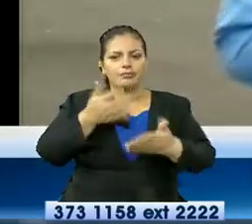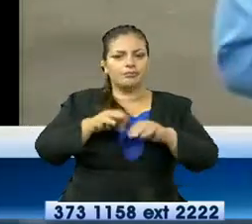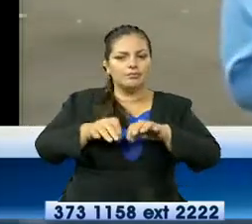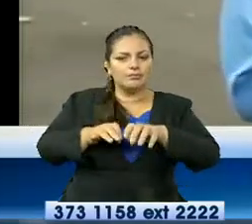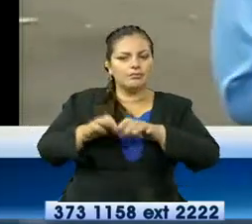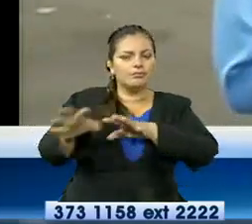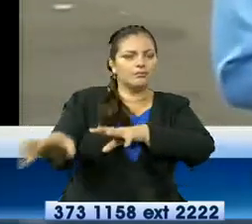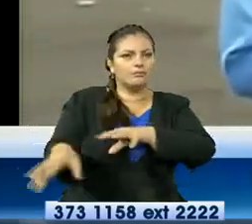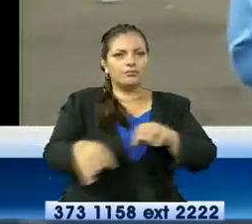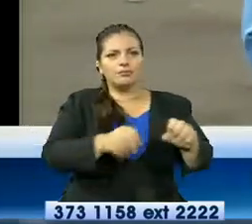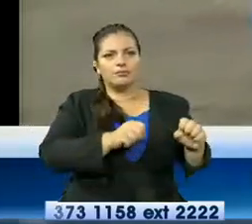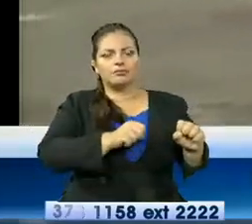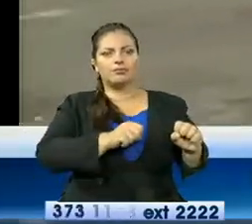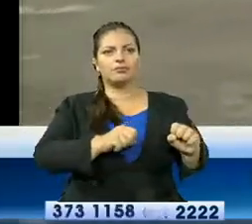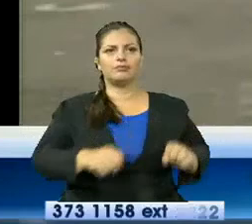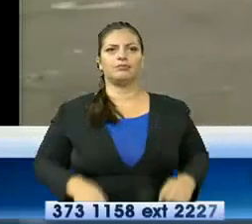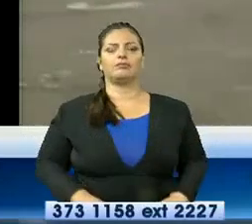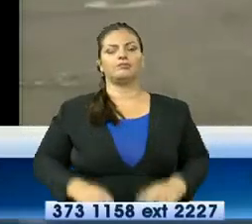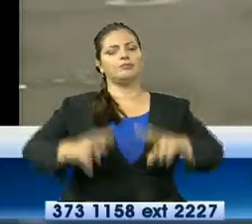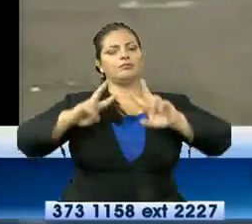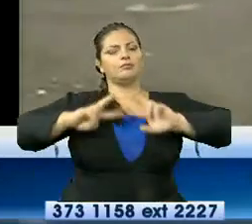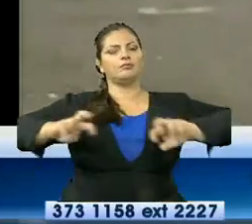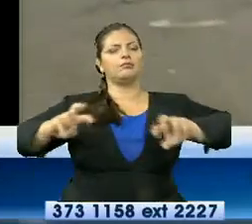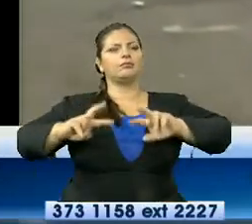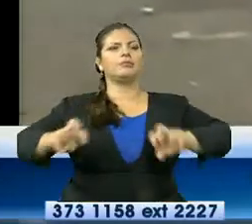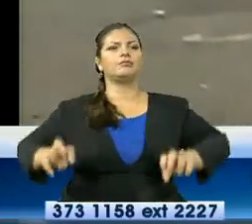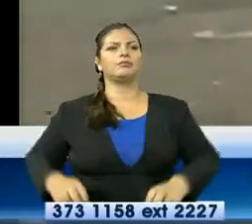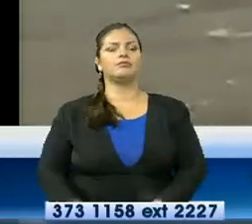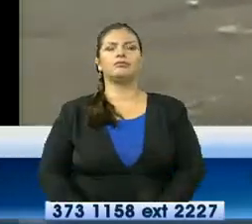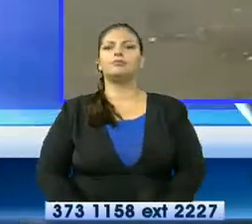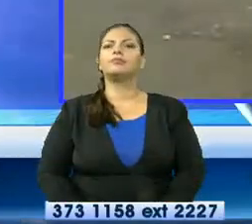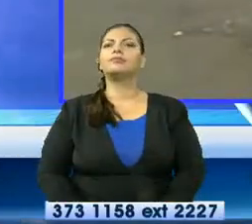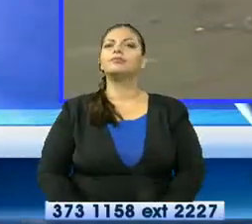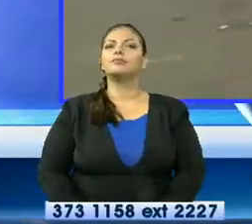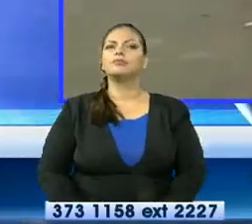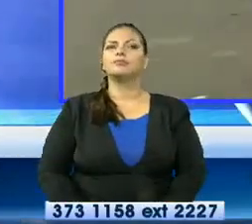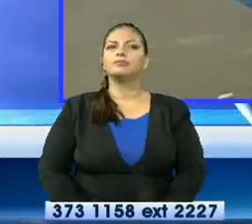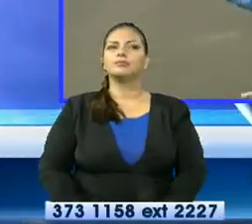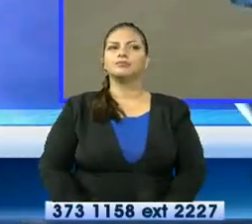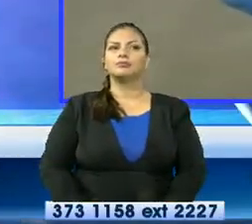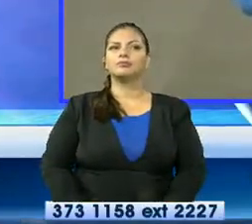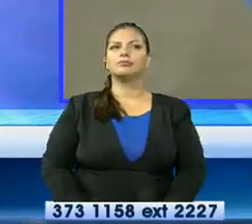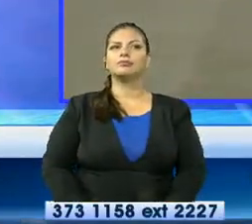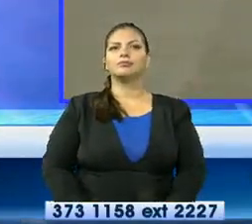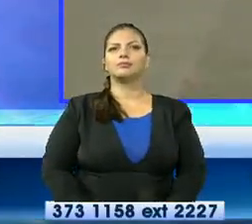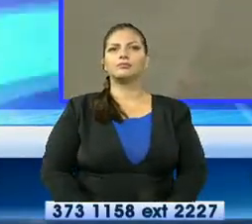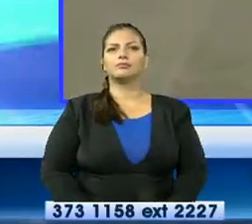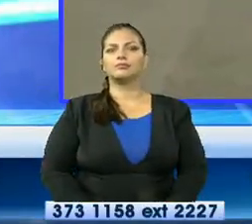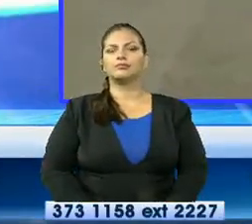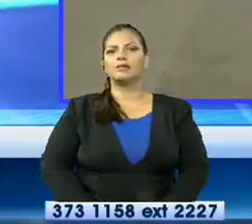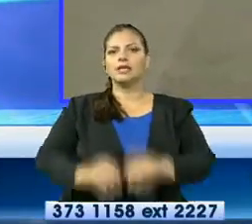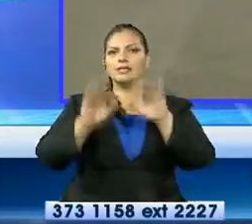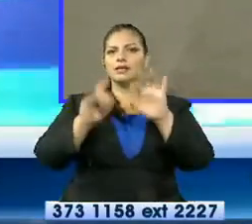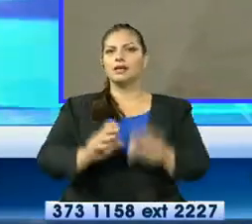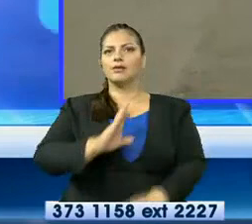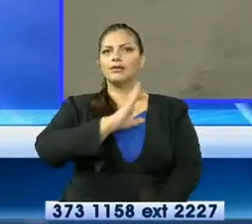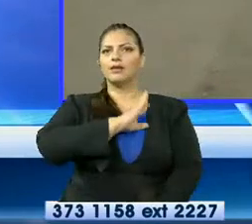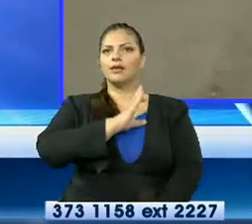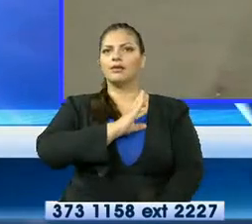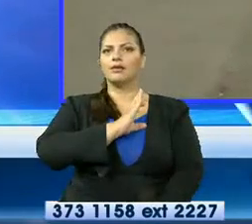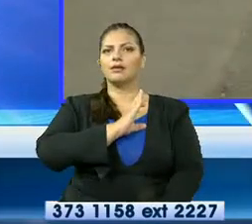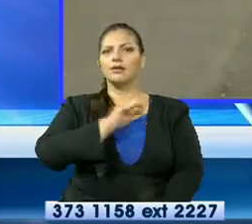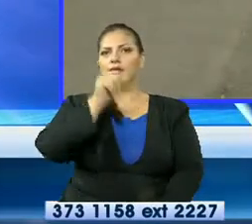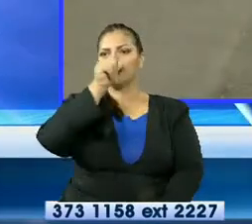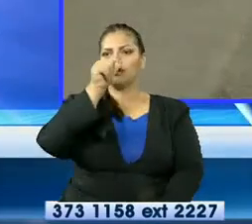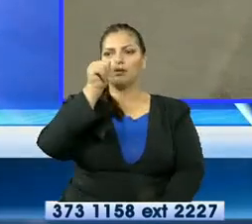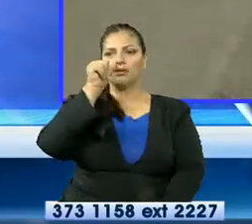investigación Hugo rosalen más adelante vamos a conversar con por ejemplo el el secretario técnico de de drogas el coordinador zonal de la